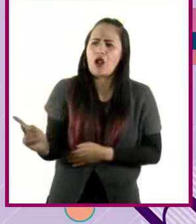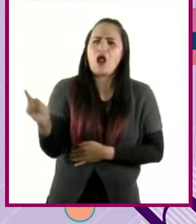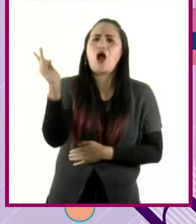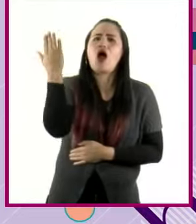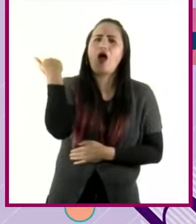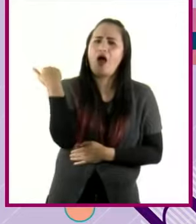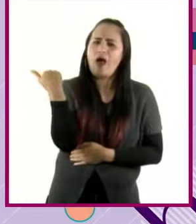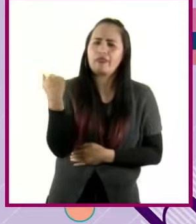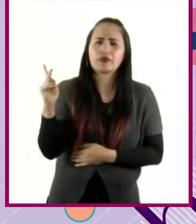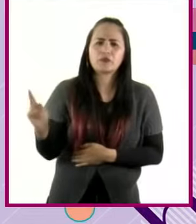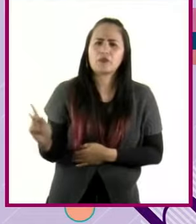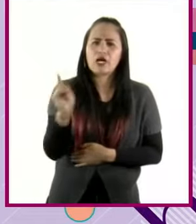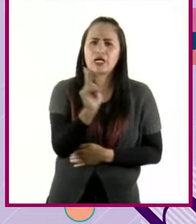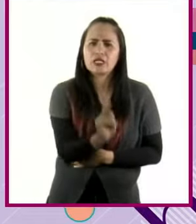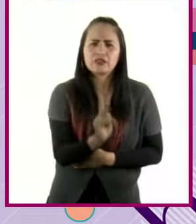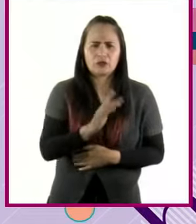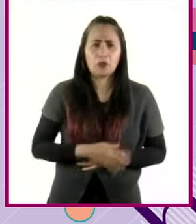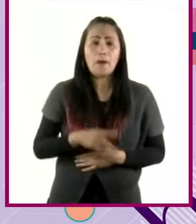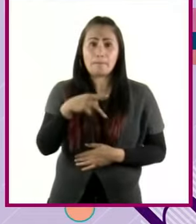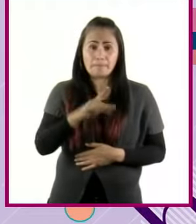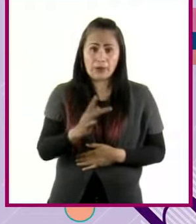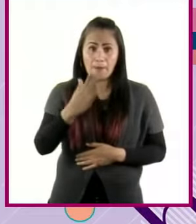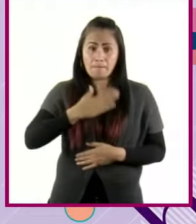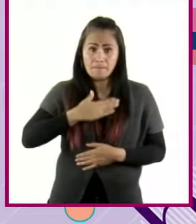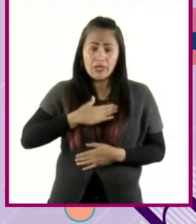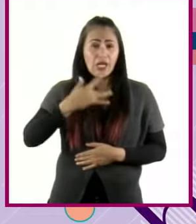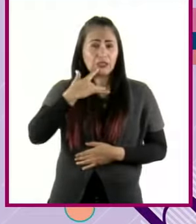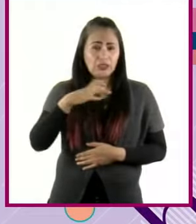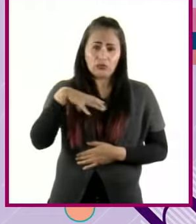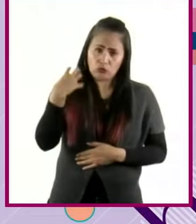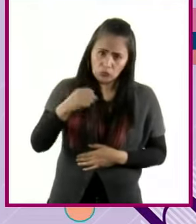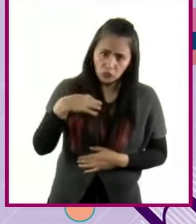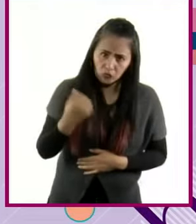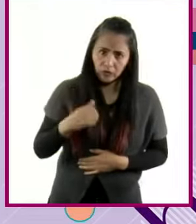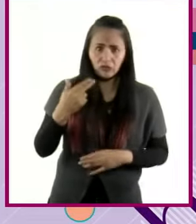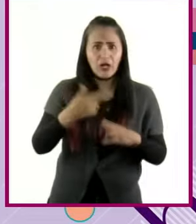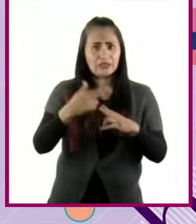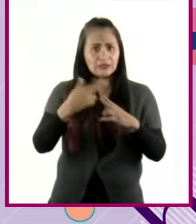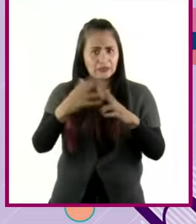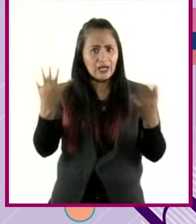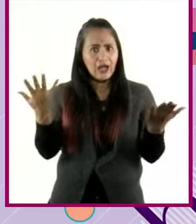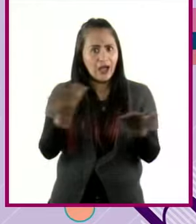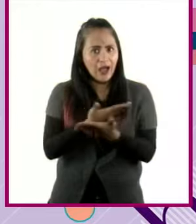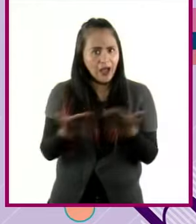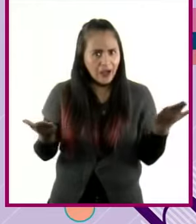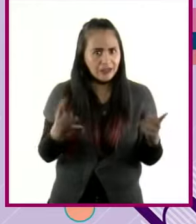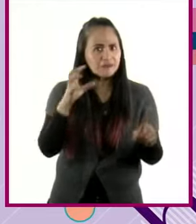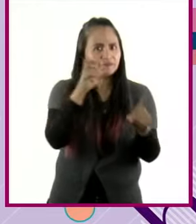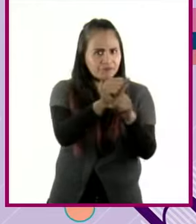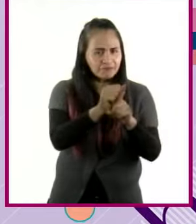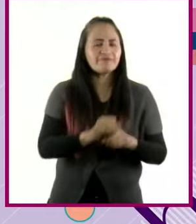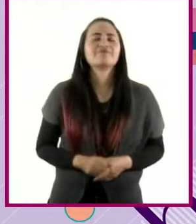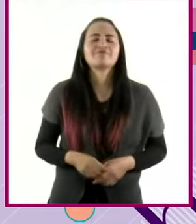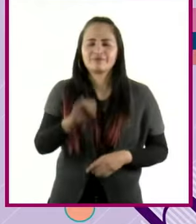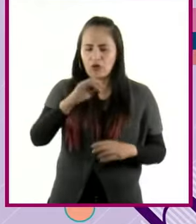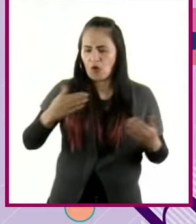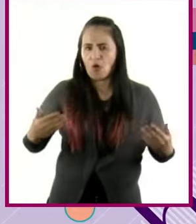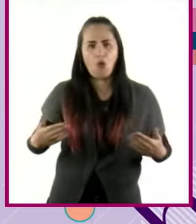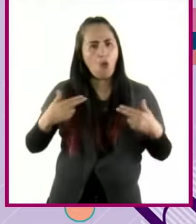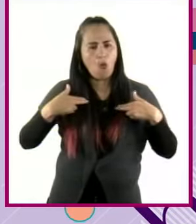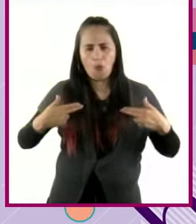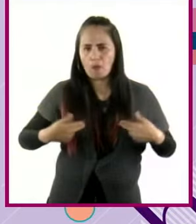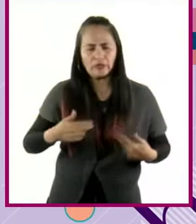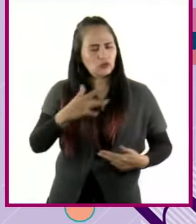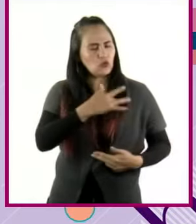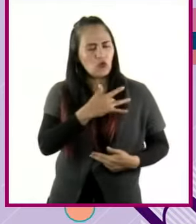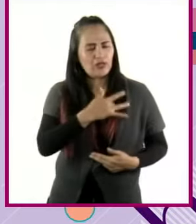sois, pero por mis esfuerzos llegué hasta esto. El corazón es lo que hace a los hombres,